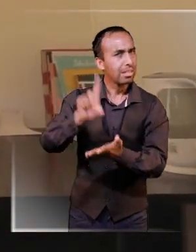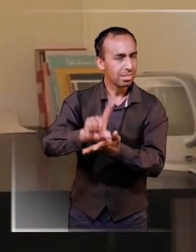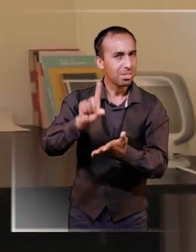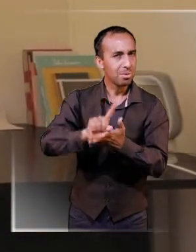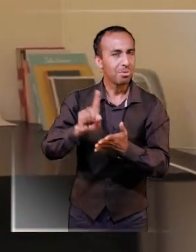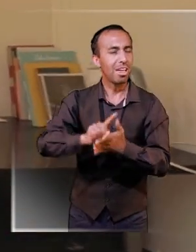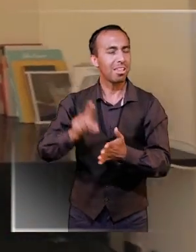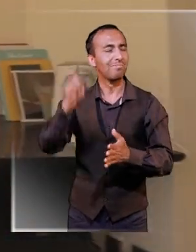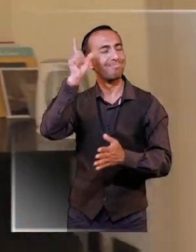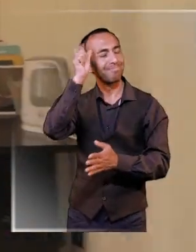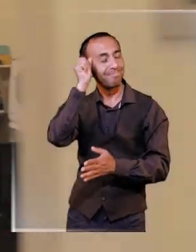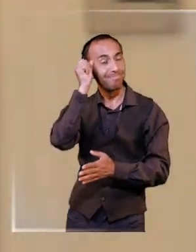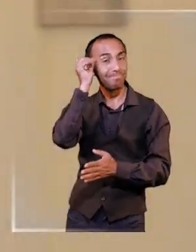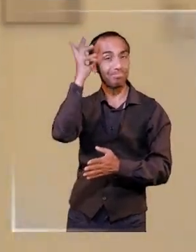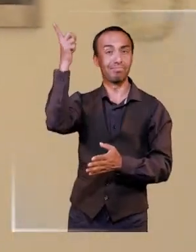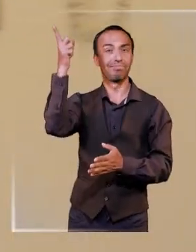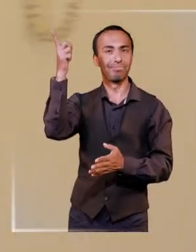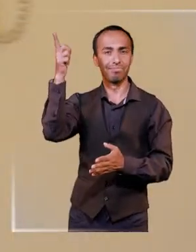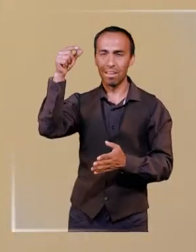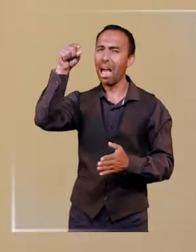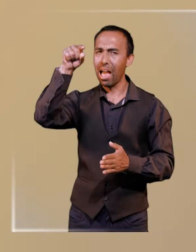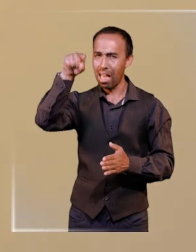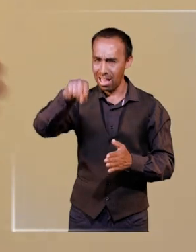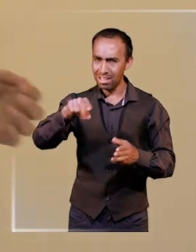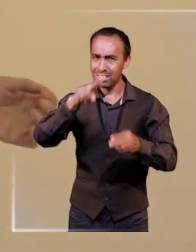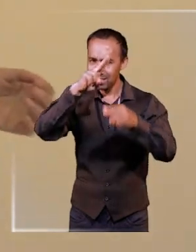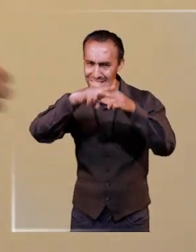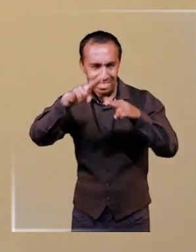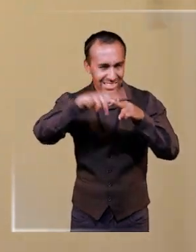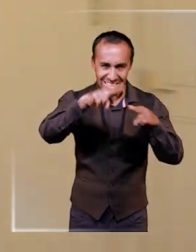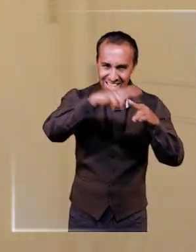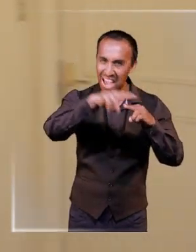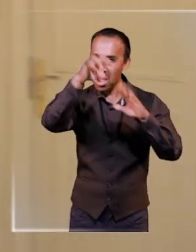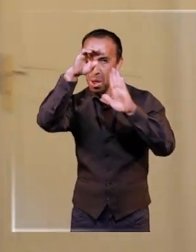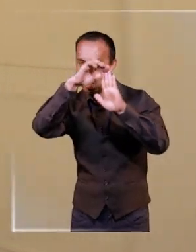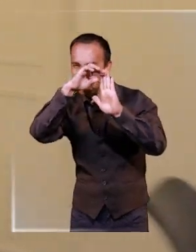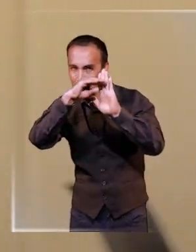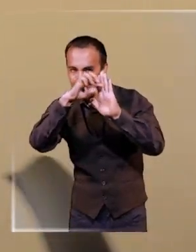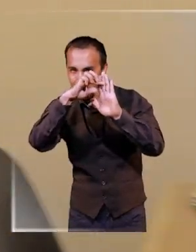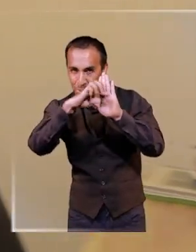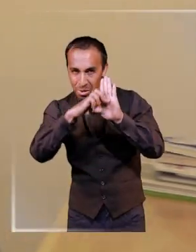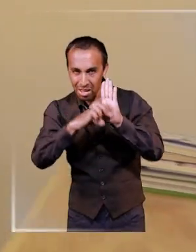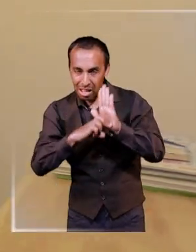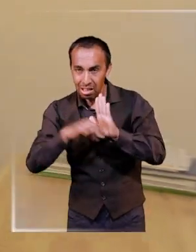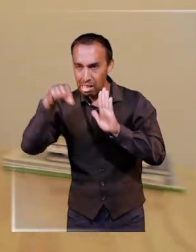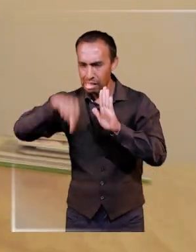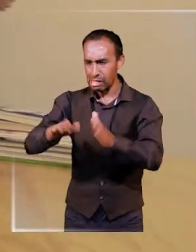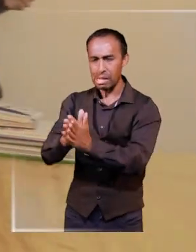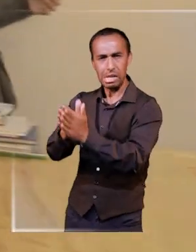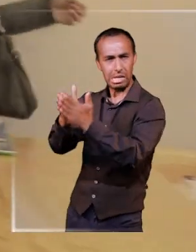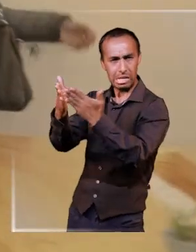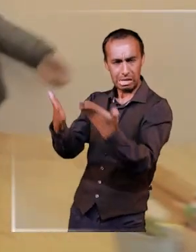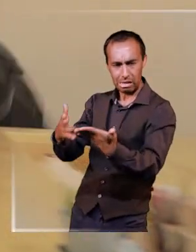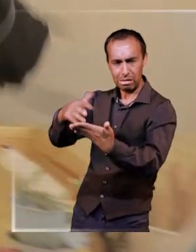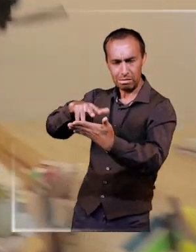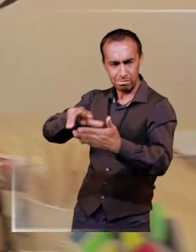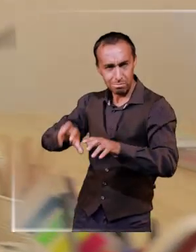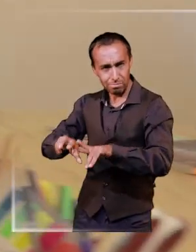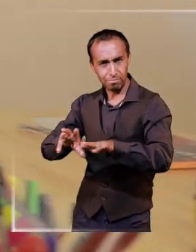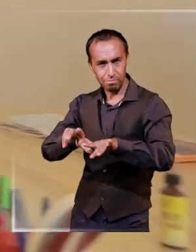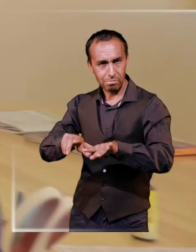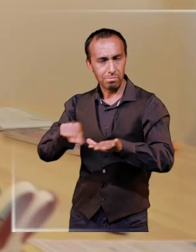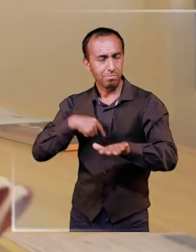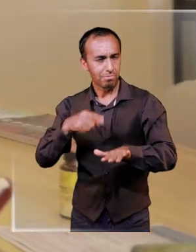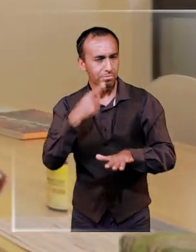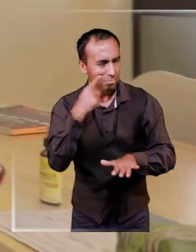este es el rincón de la creatividad. Aquí se arman los proyectos, los libros, el programa